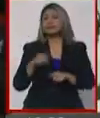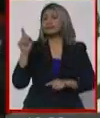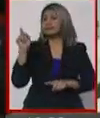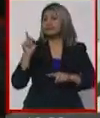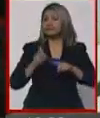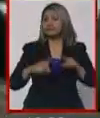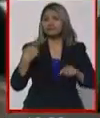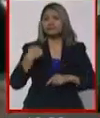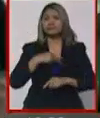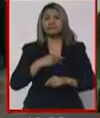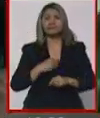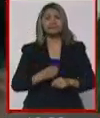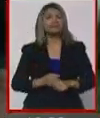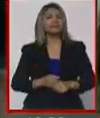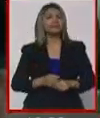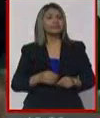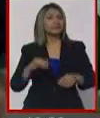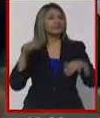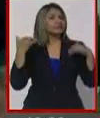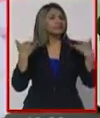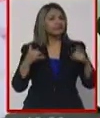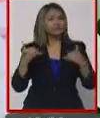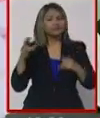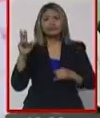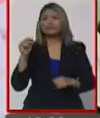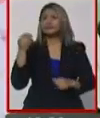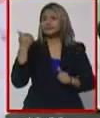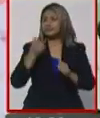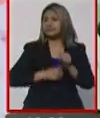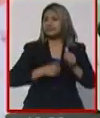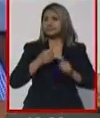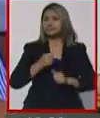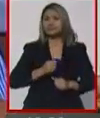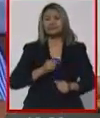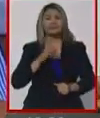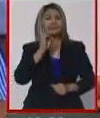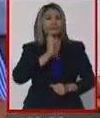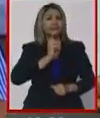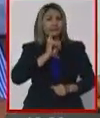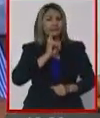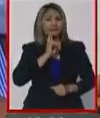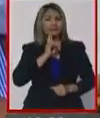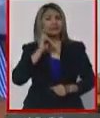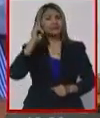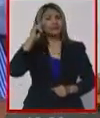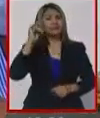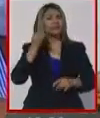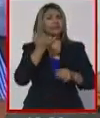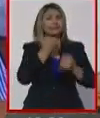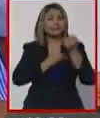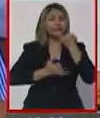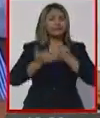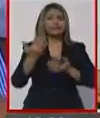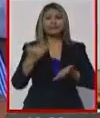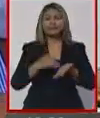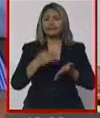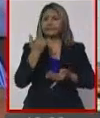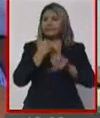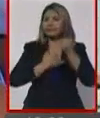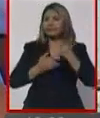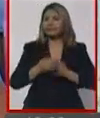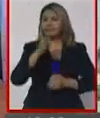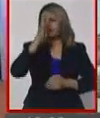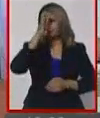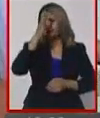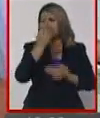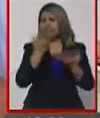no podemos prestarnos a este juego donde cada vez el gobernador chambonea,